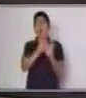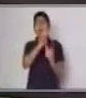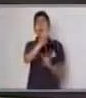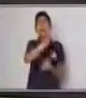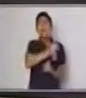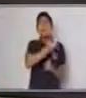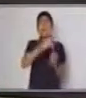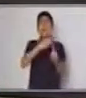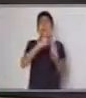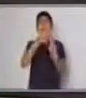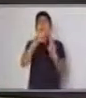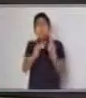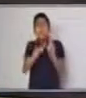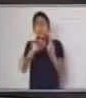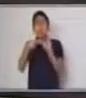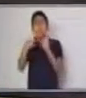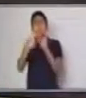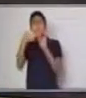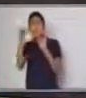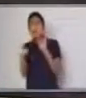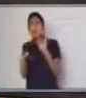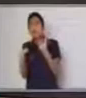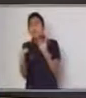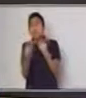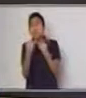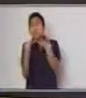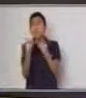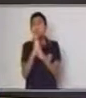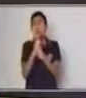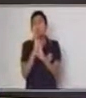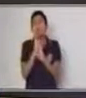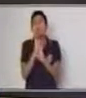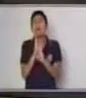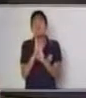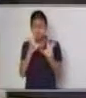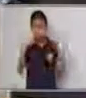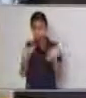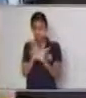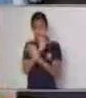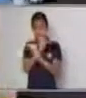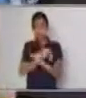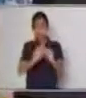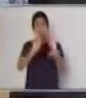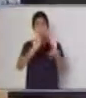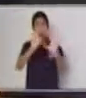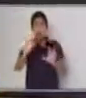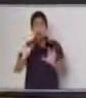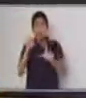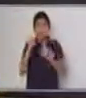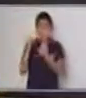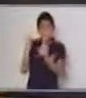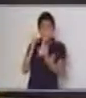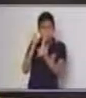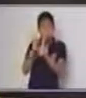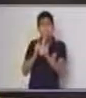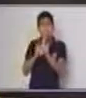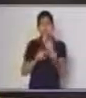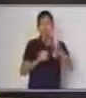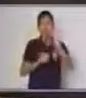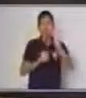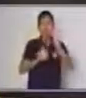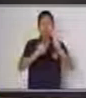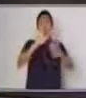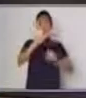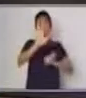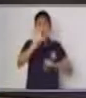75. Y ese número es 25. Noten lo siguiente.